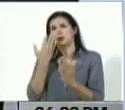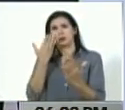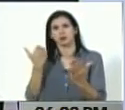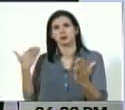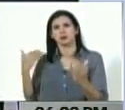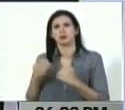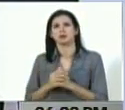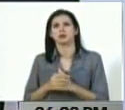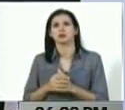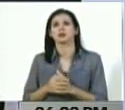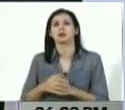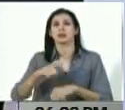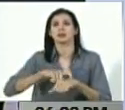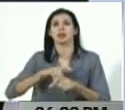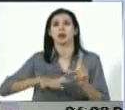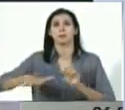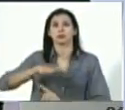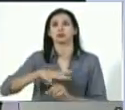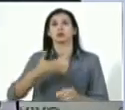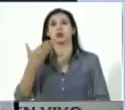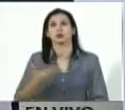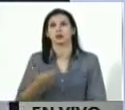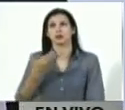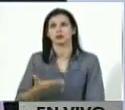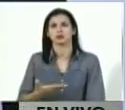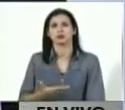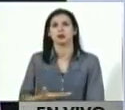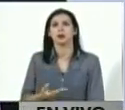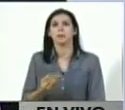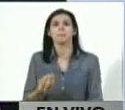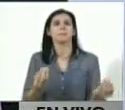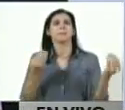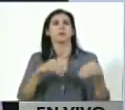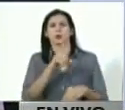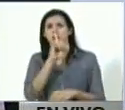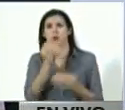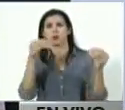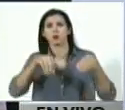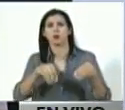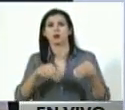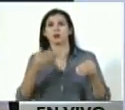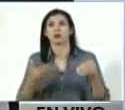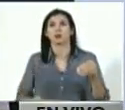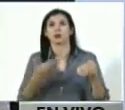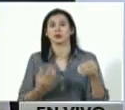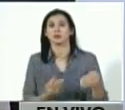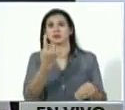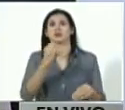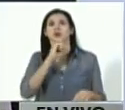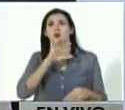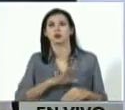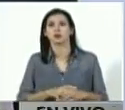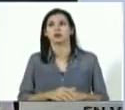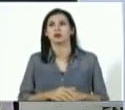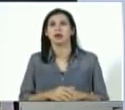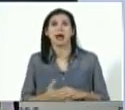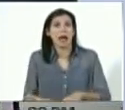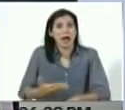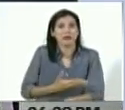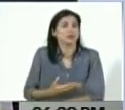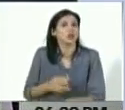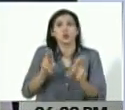y los momentos claves para un acuerdo que es histórico, un acuerdo nunca antes